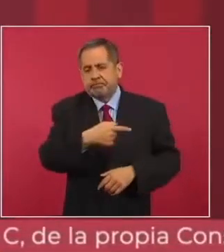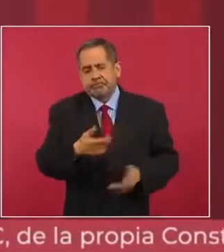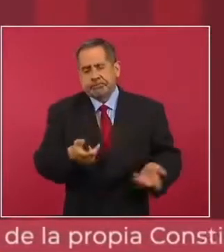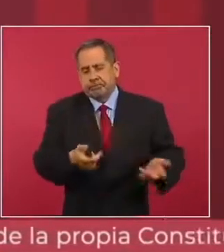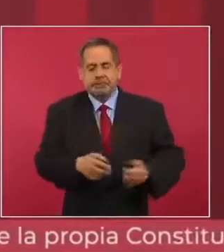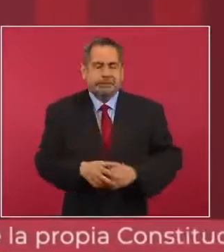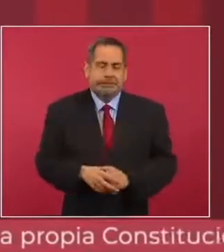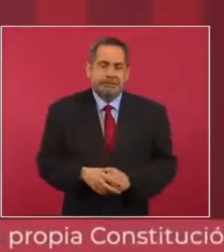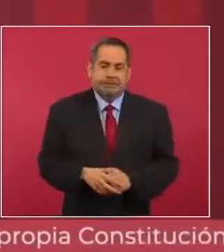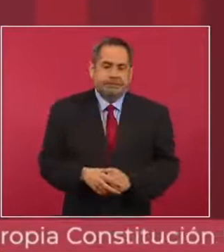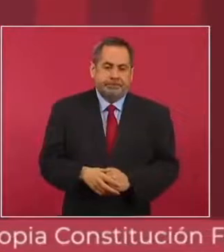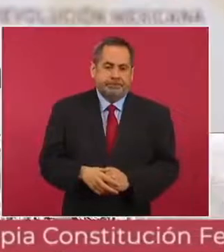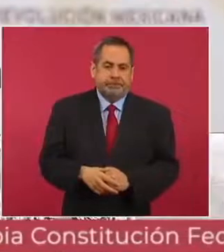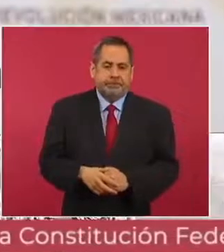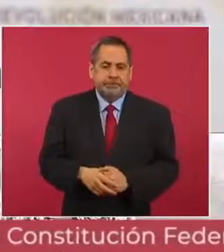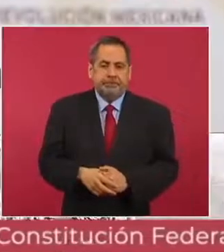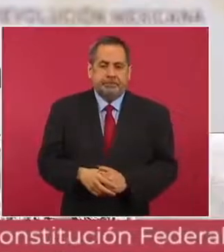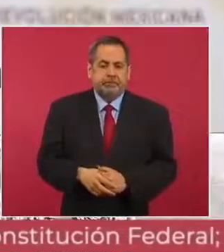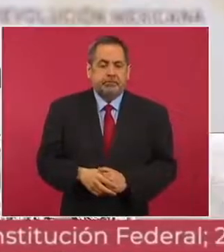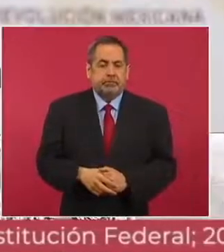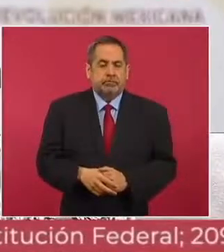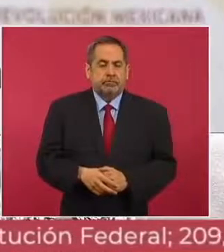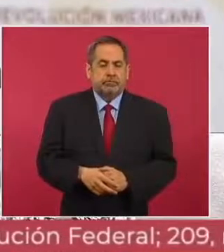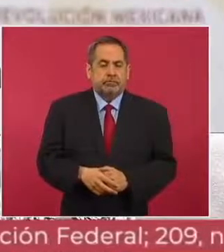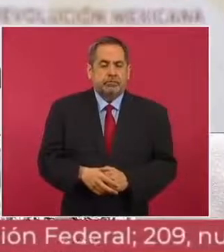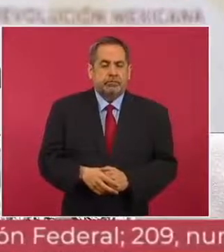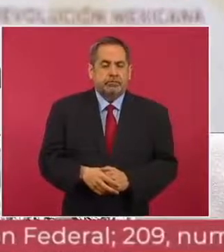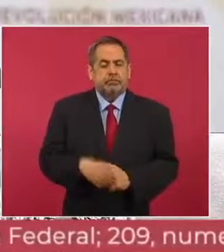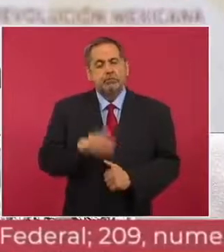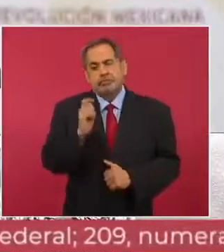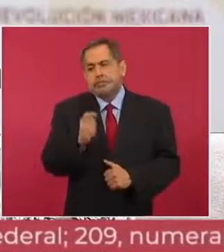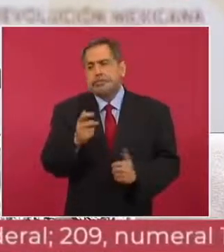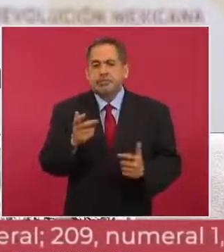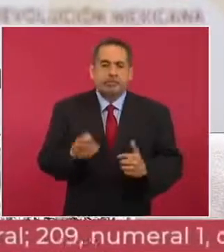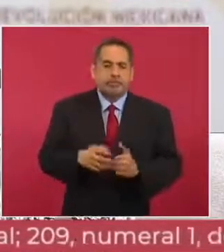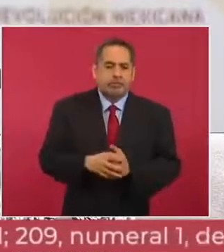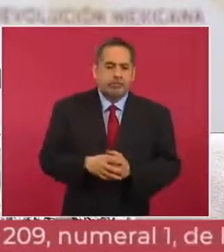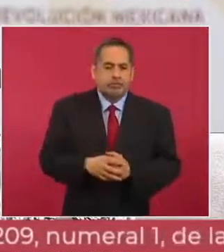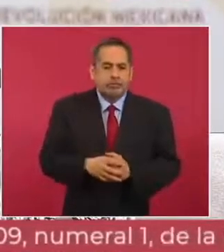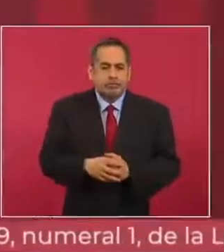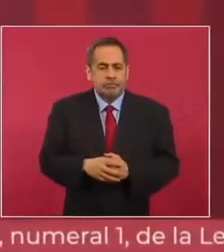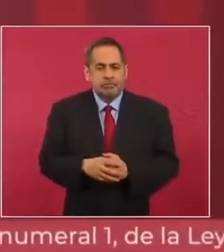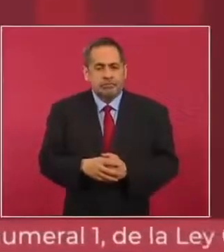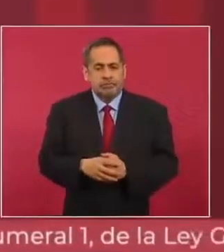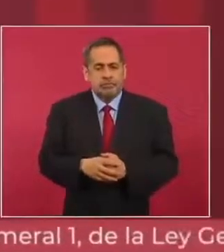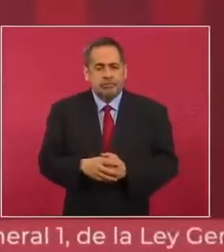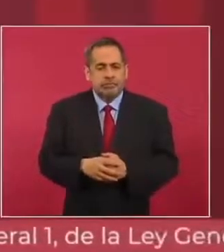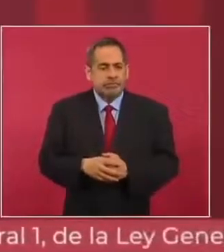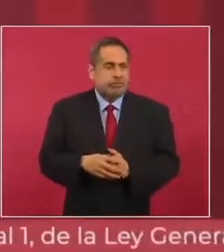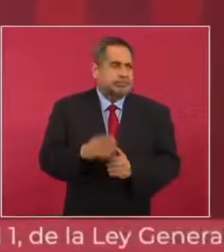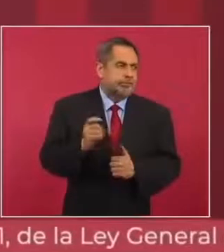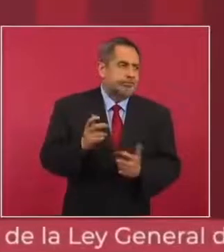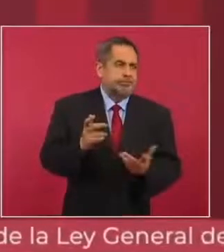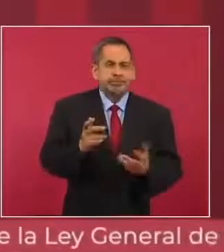de lo contrario estaría actuando